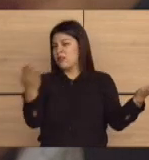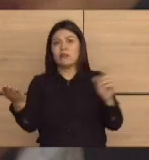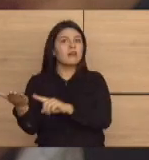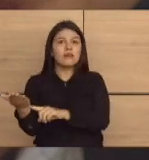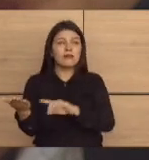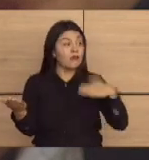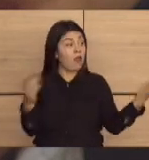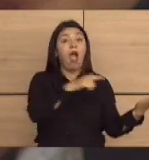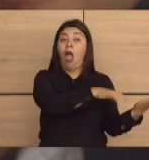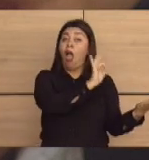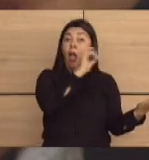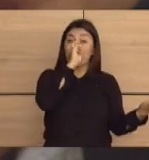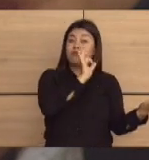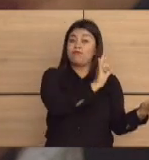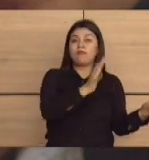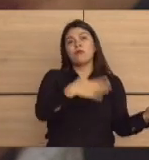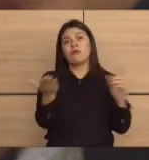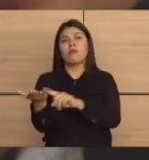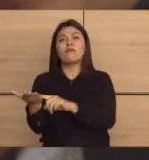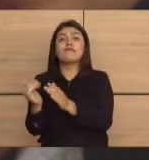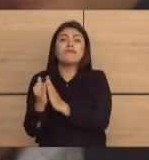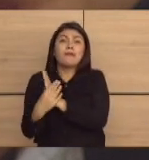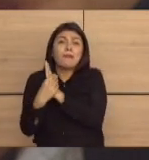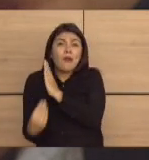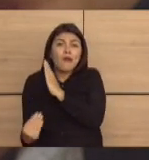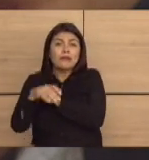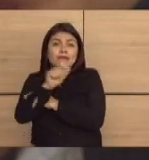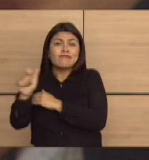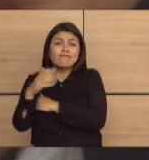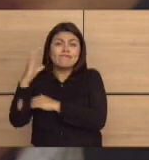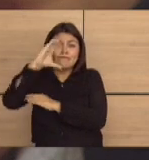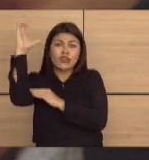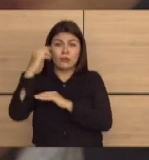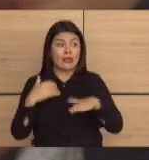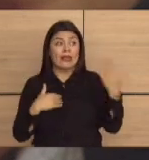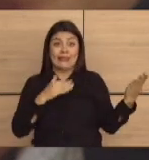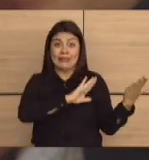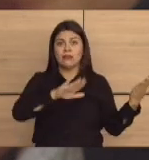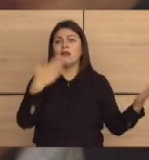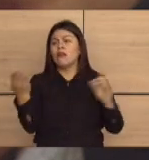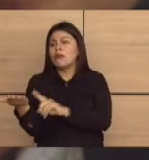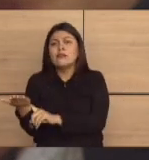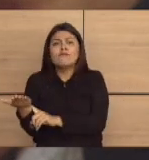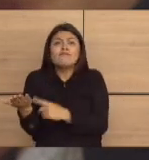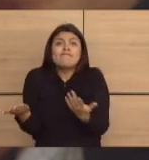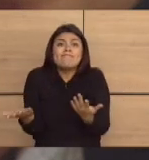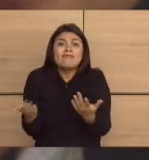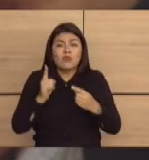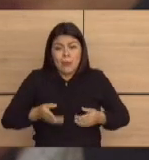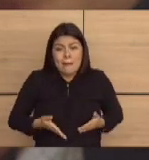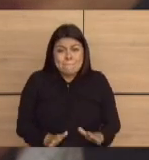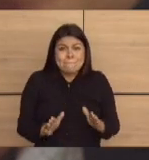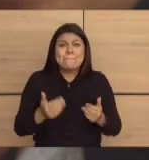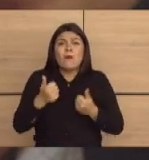de los menos privilegiados en el país. Muchos niños nacen y tienen carencias profundas de acceso